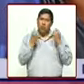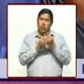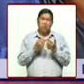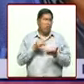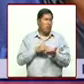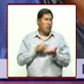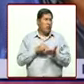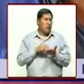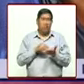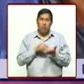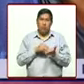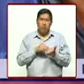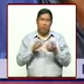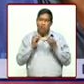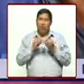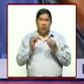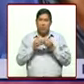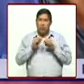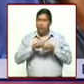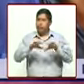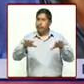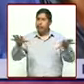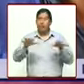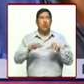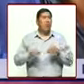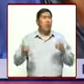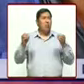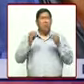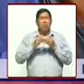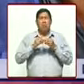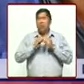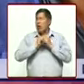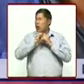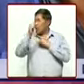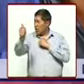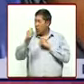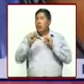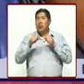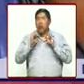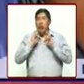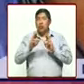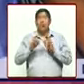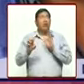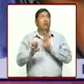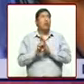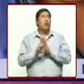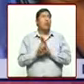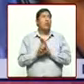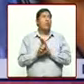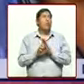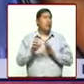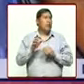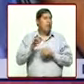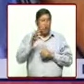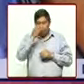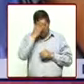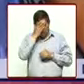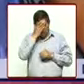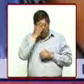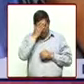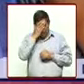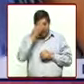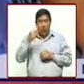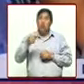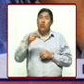médicas, 5 brigadas más médicas que van a estar en los puntos más álgidos para poder responder, ¿no? Por ejemplo, en lo que confiere a